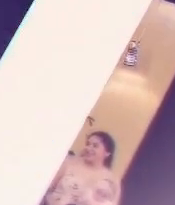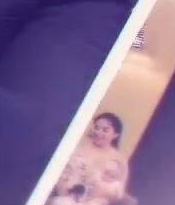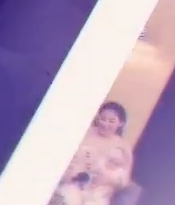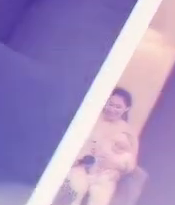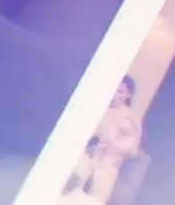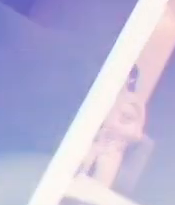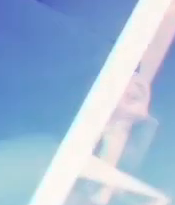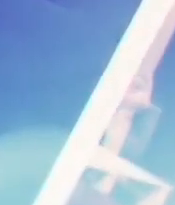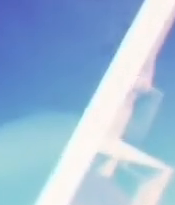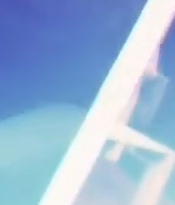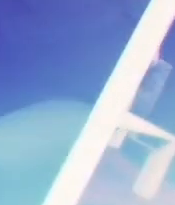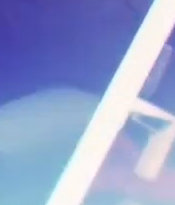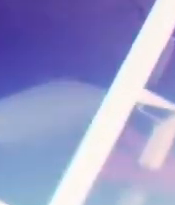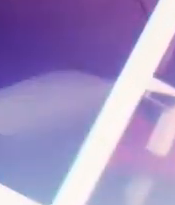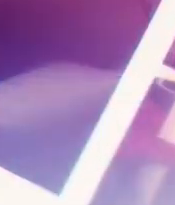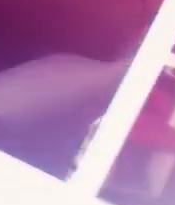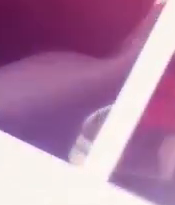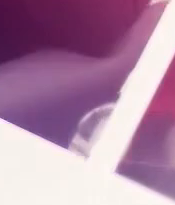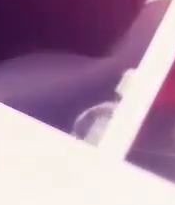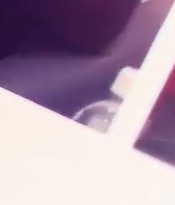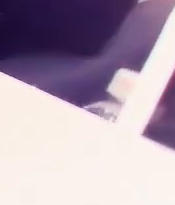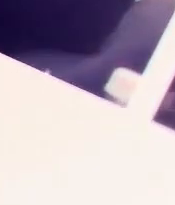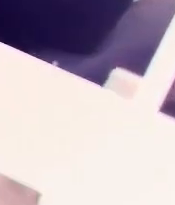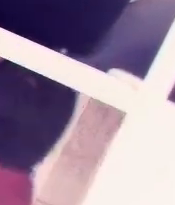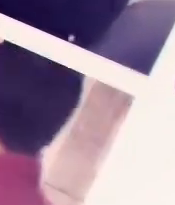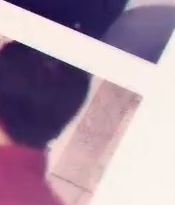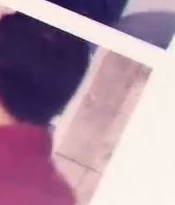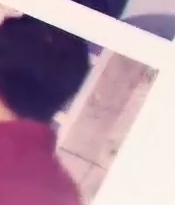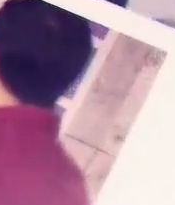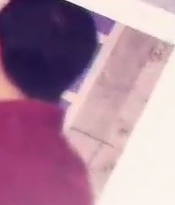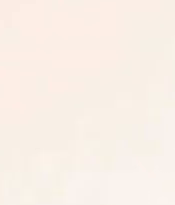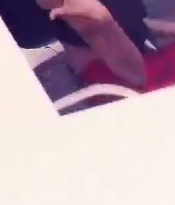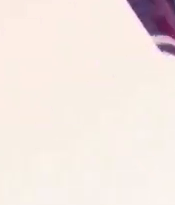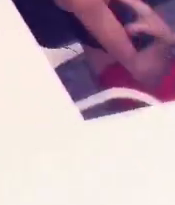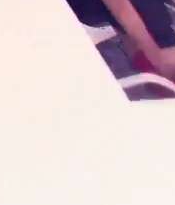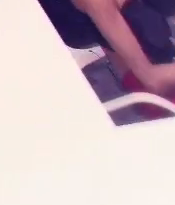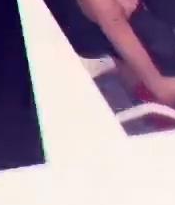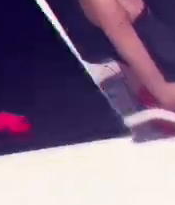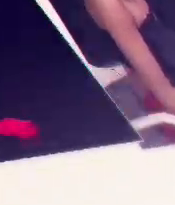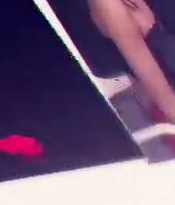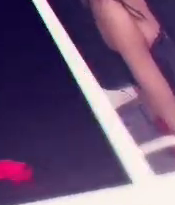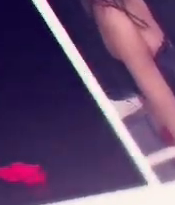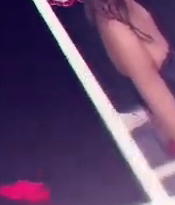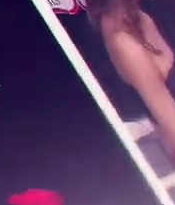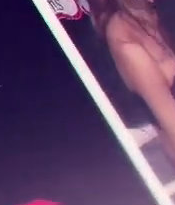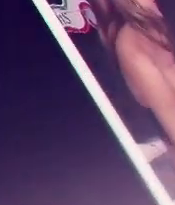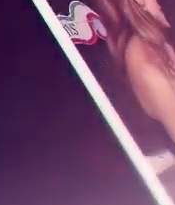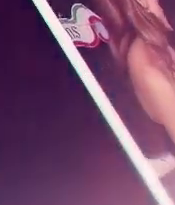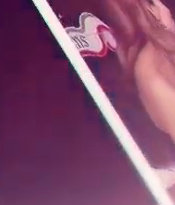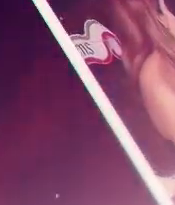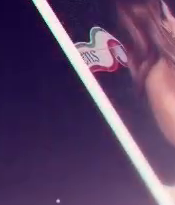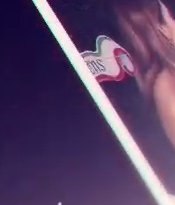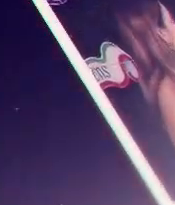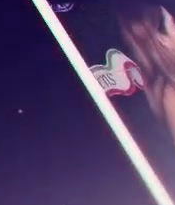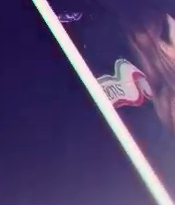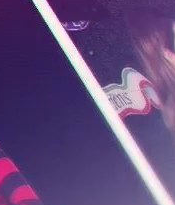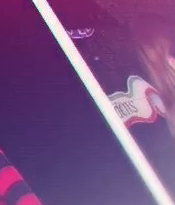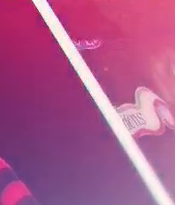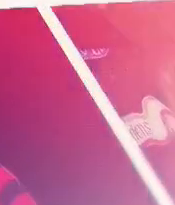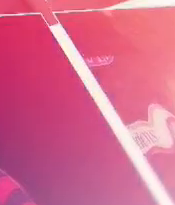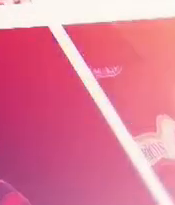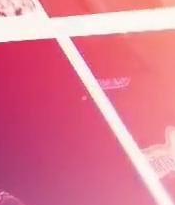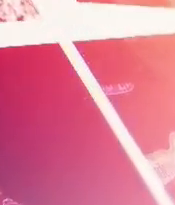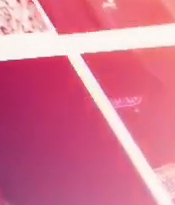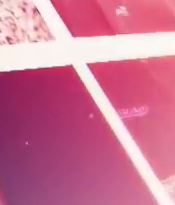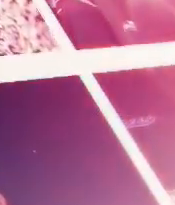La audiencia debe conocer las ideas y principios de los medios de comunicación, debe valorar los propósitos de los mensajes y, por supuesto, debe